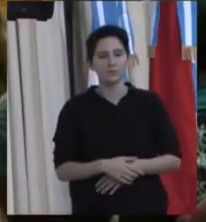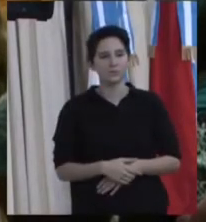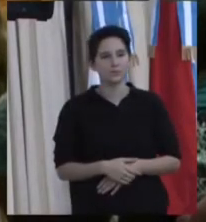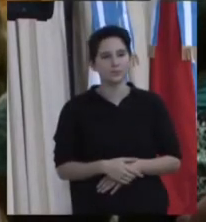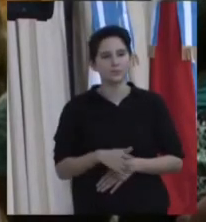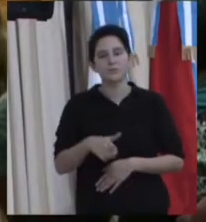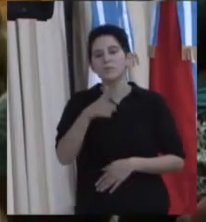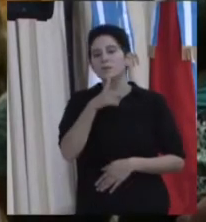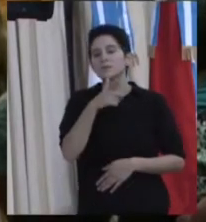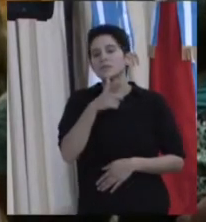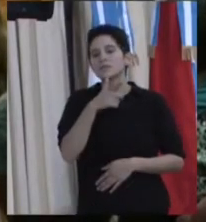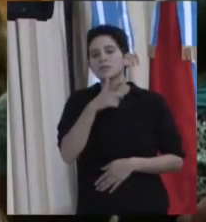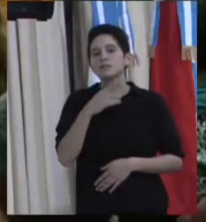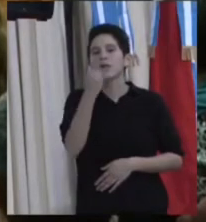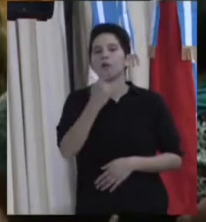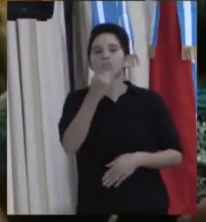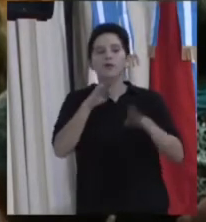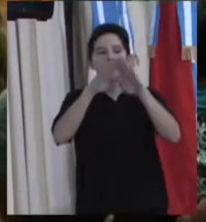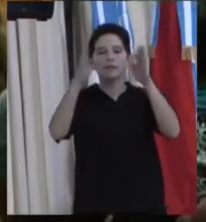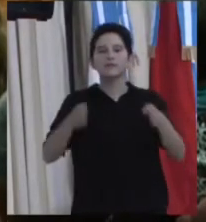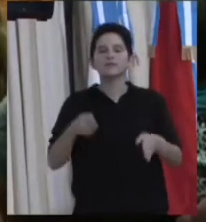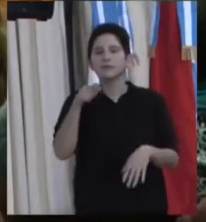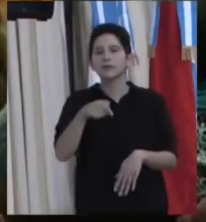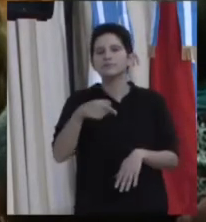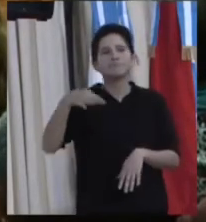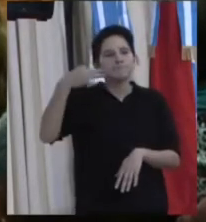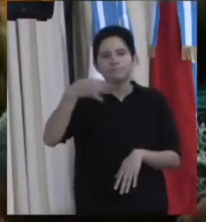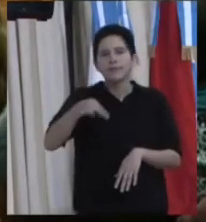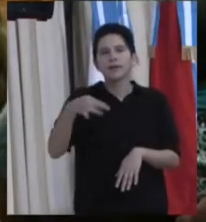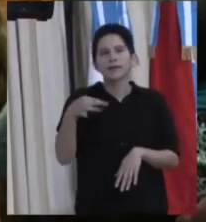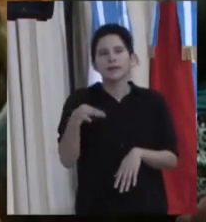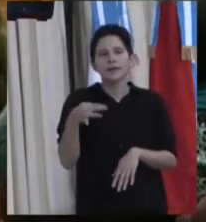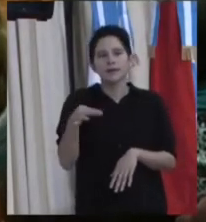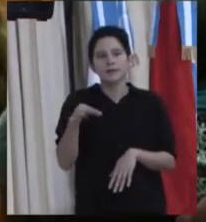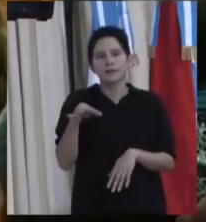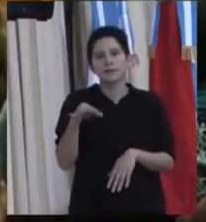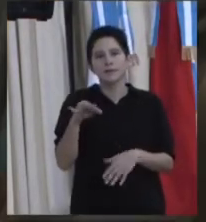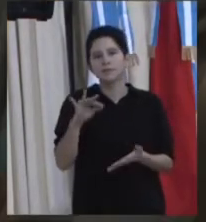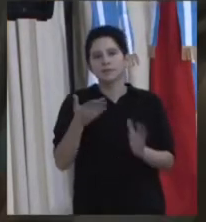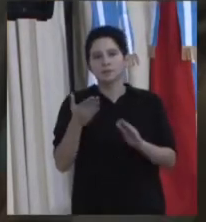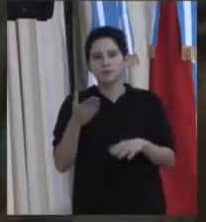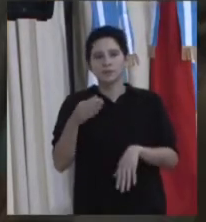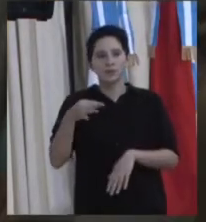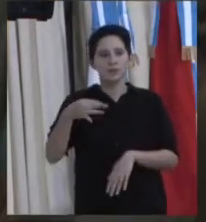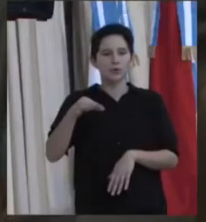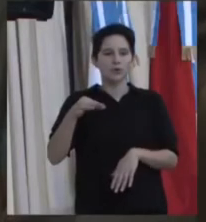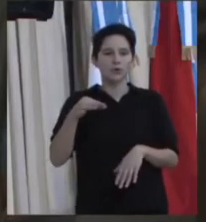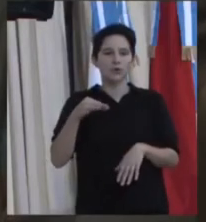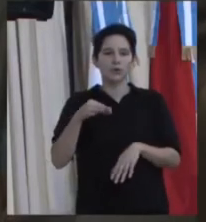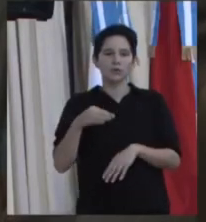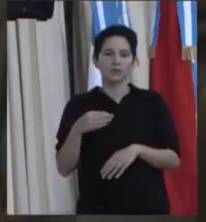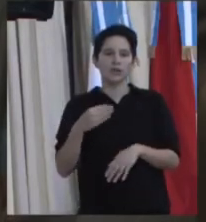Me parece que la universidad tiene que salir, digamos, de cierta modorra en algún sentido,